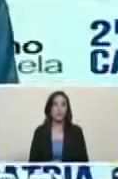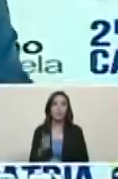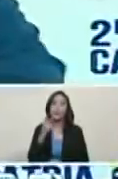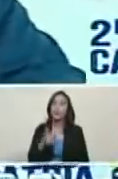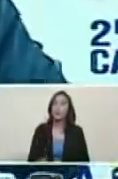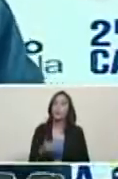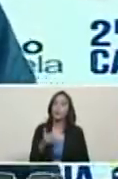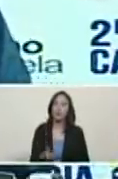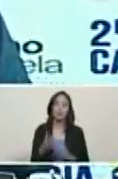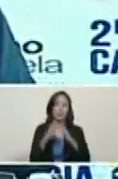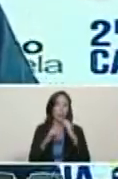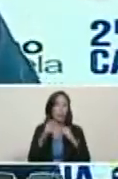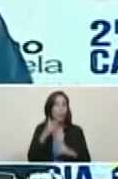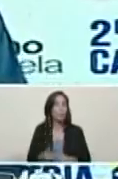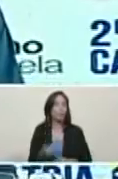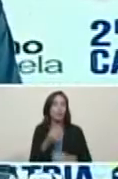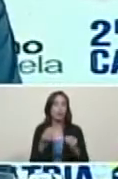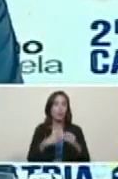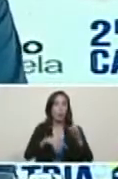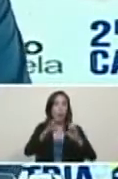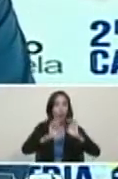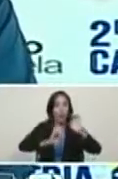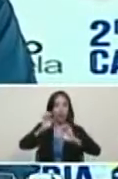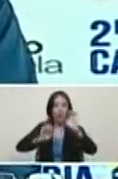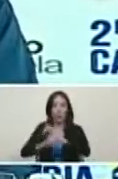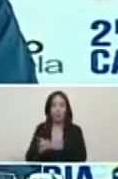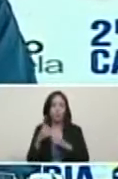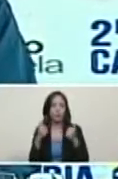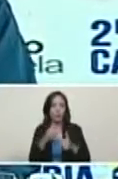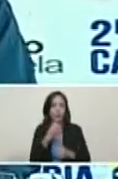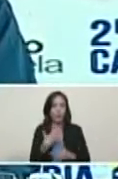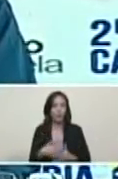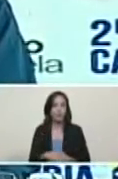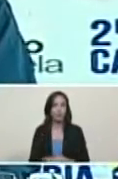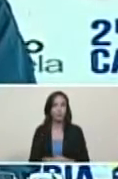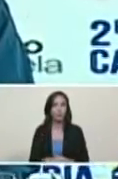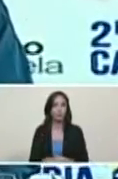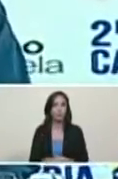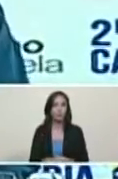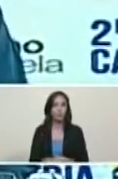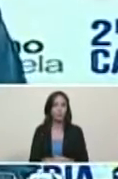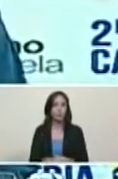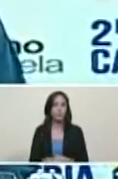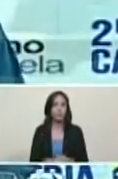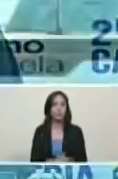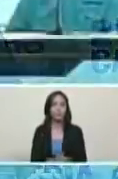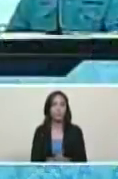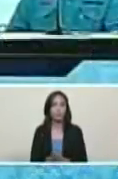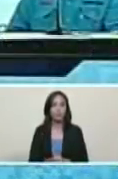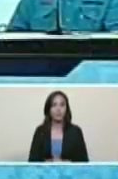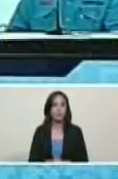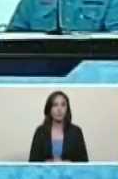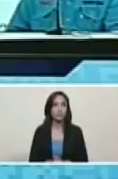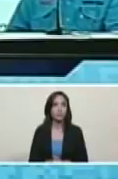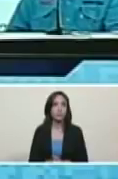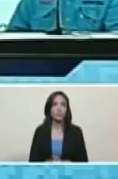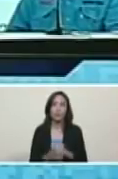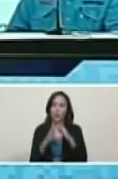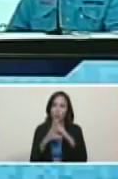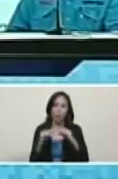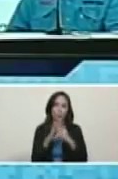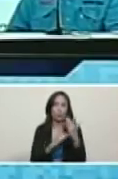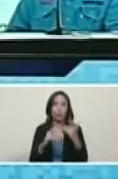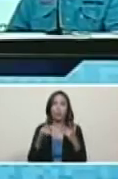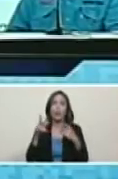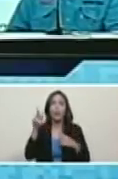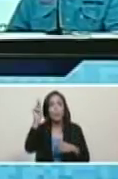este diagnóstico. Fíjense ustedes, compañera vicepresidenta, ministras, ministros, compañero Aristóbulo,